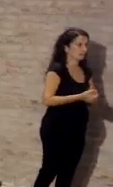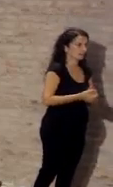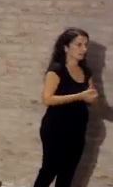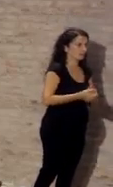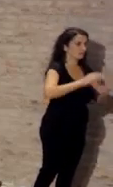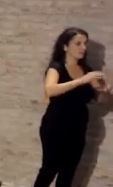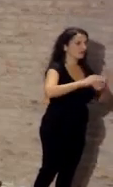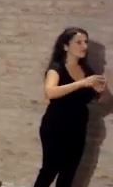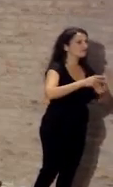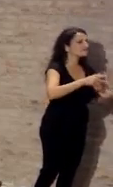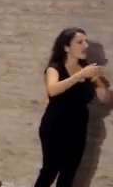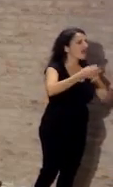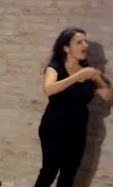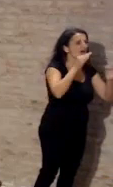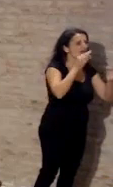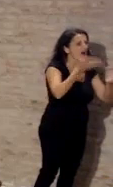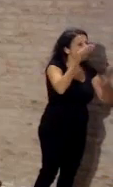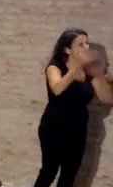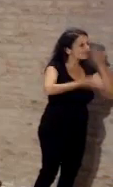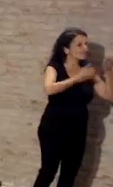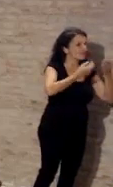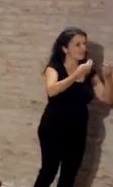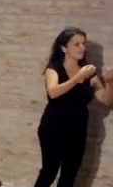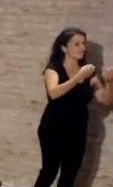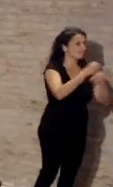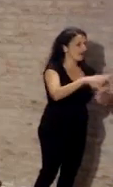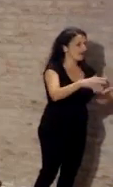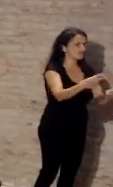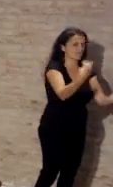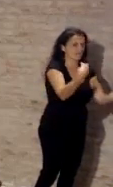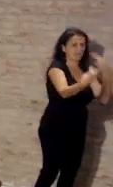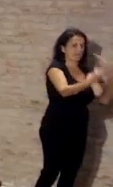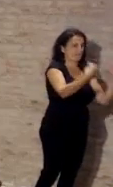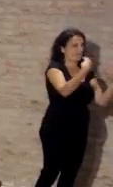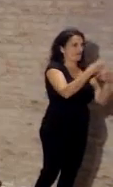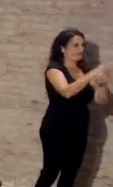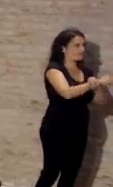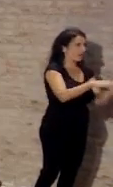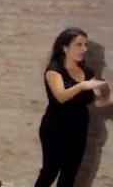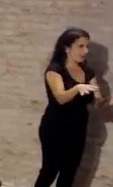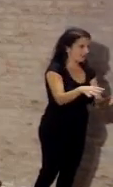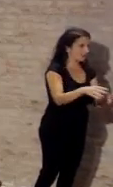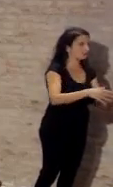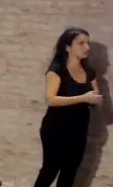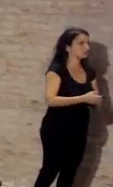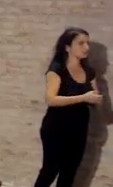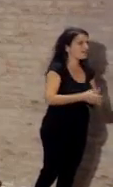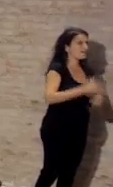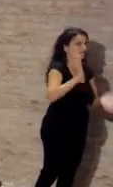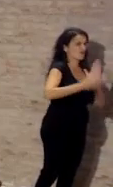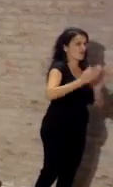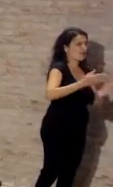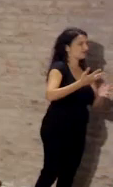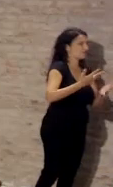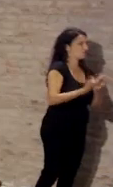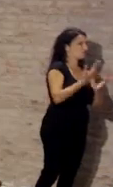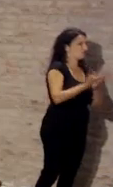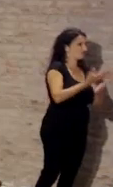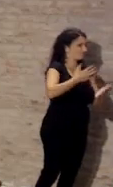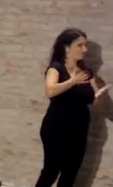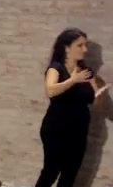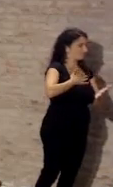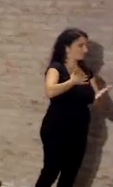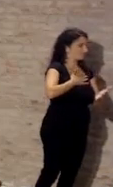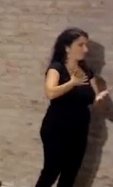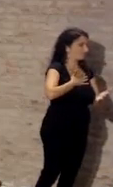maneras que no nos gustan que nos miren de maneras que no nos gustan que nos puedan violentar todo eso